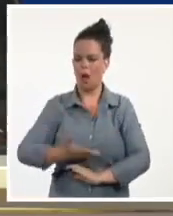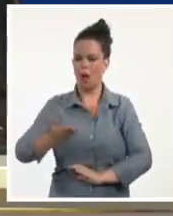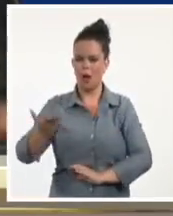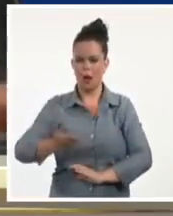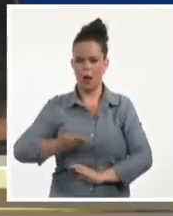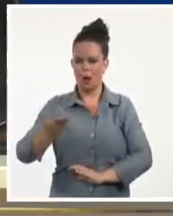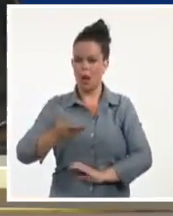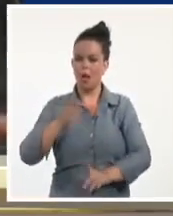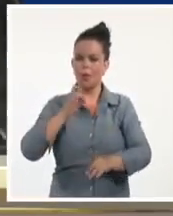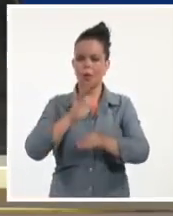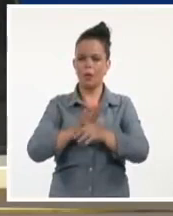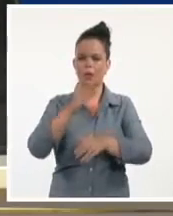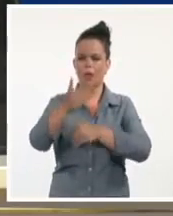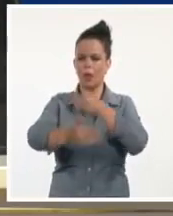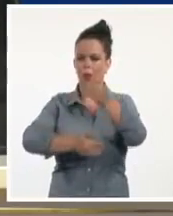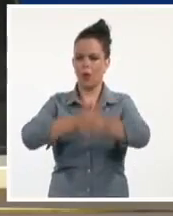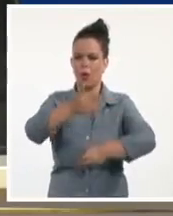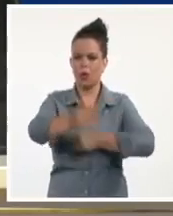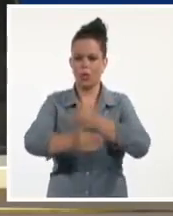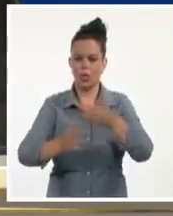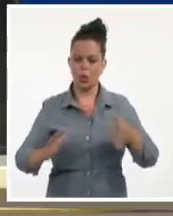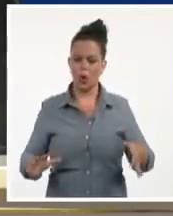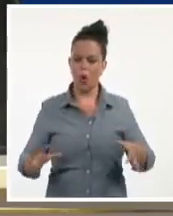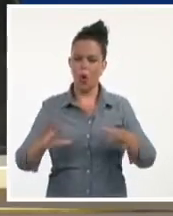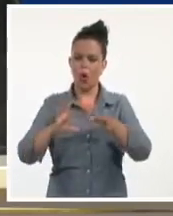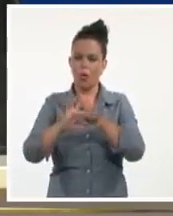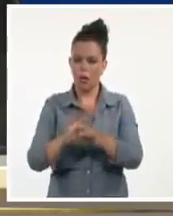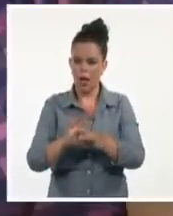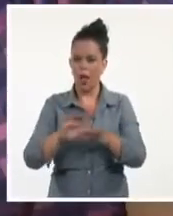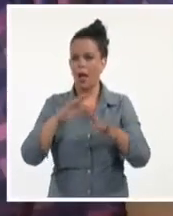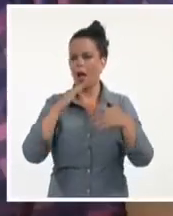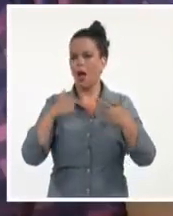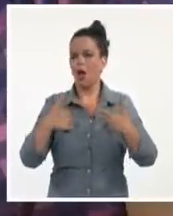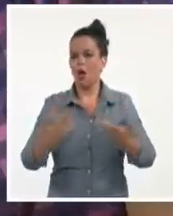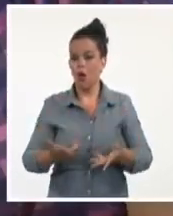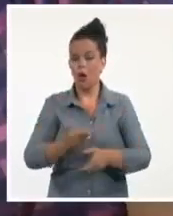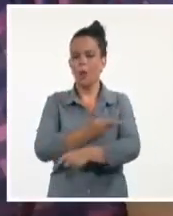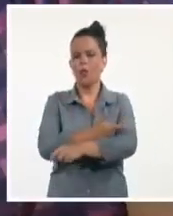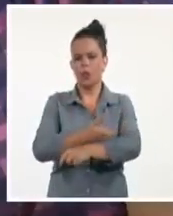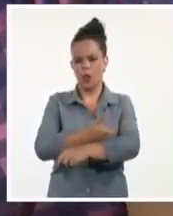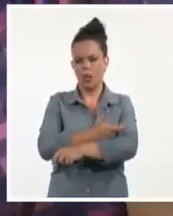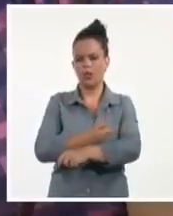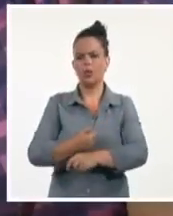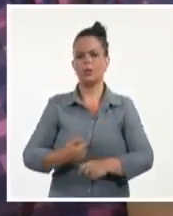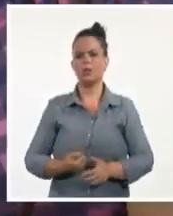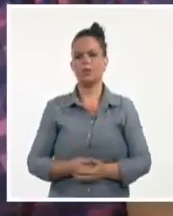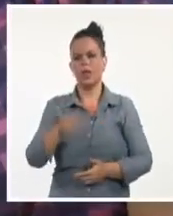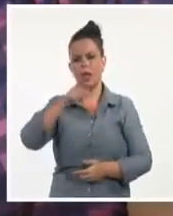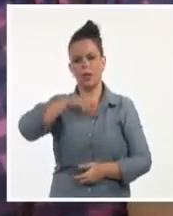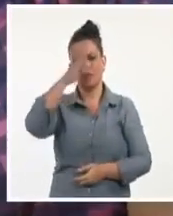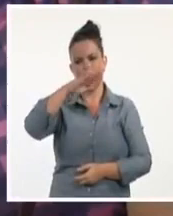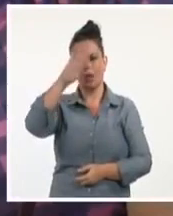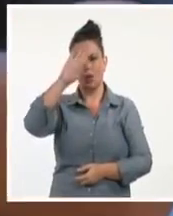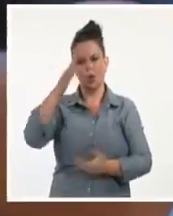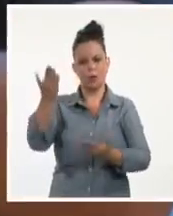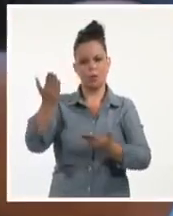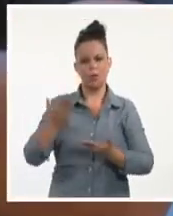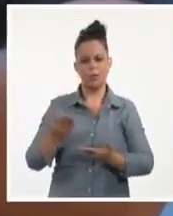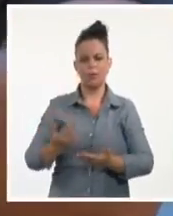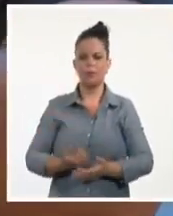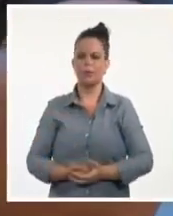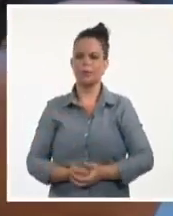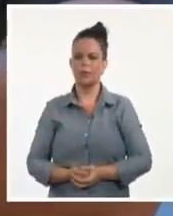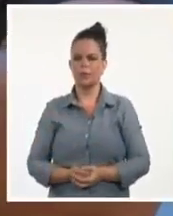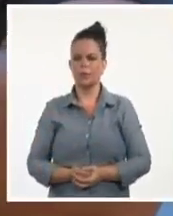proceso de continuación previa a la llegada de los donativos a nuestro país y